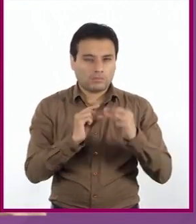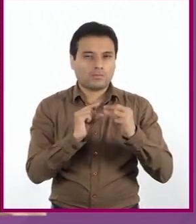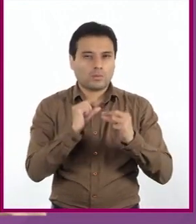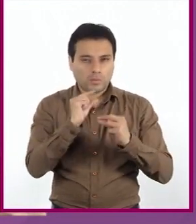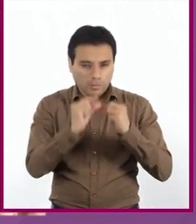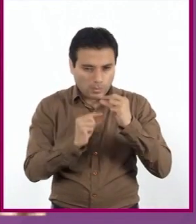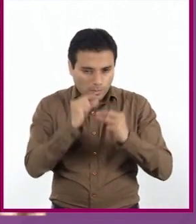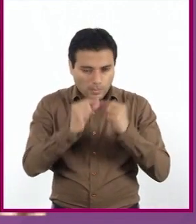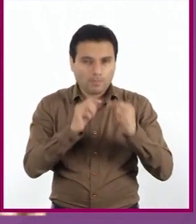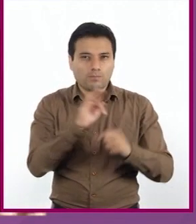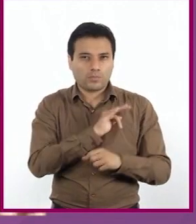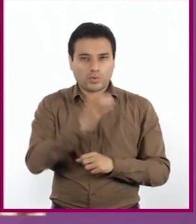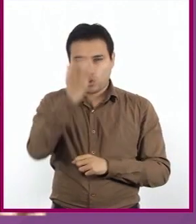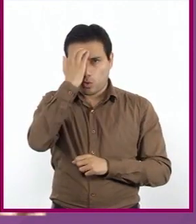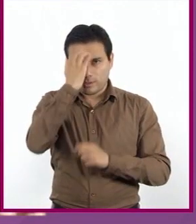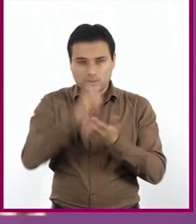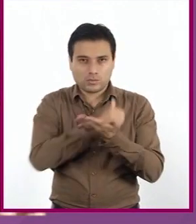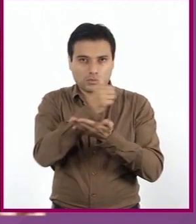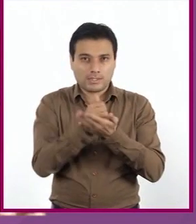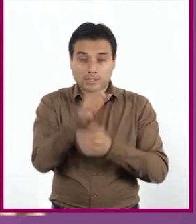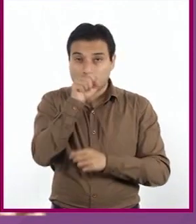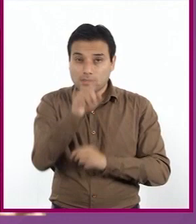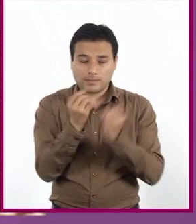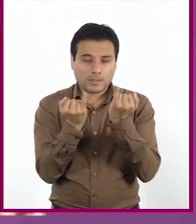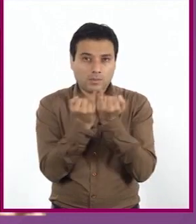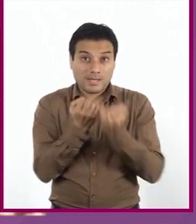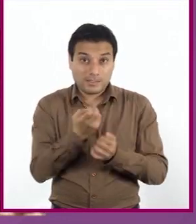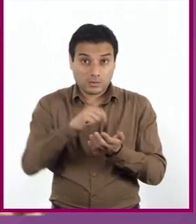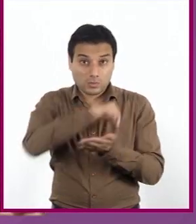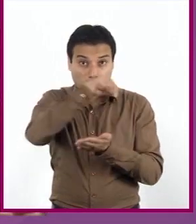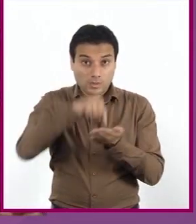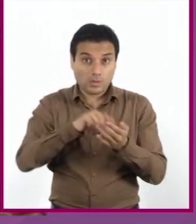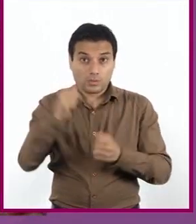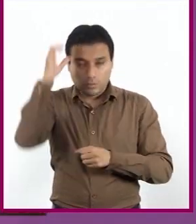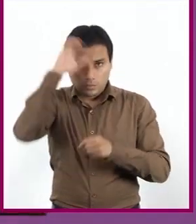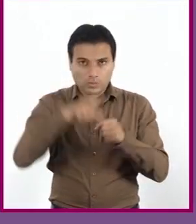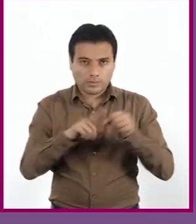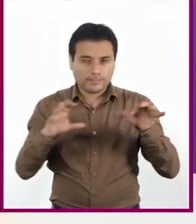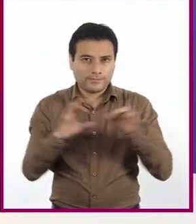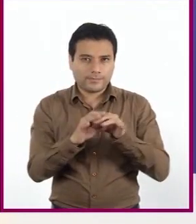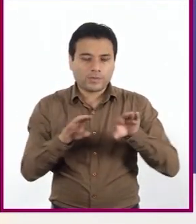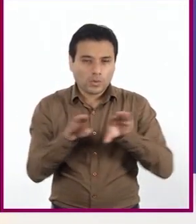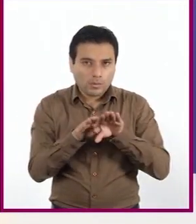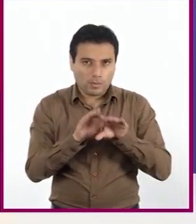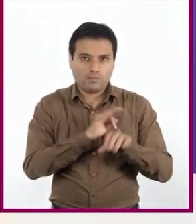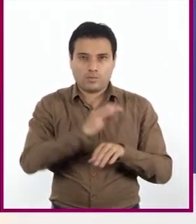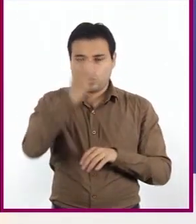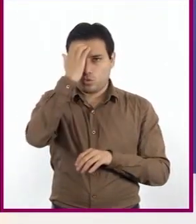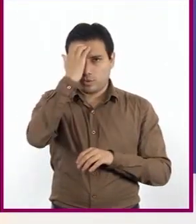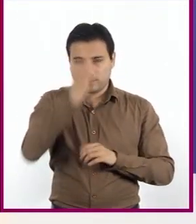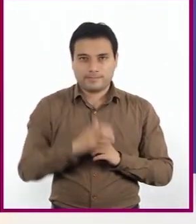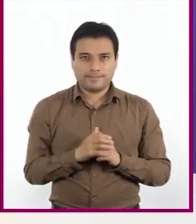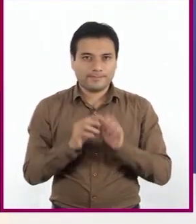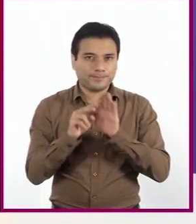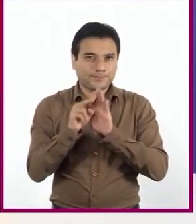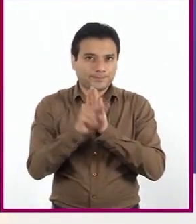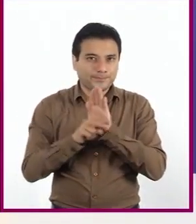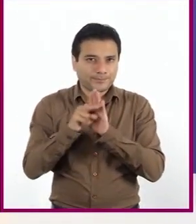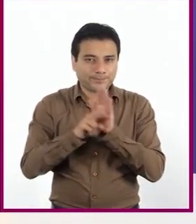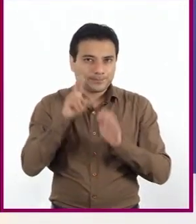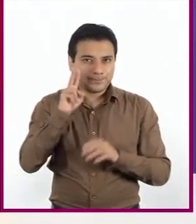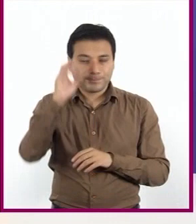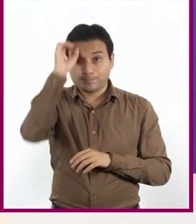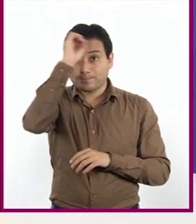de esta ciudad, además de confirmar las relaciones de este sitio con otras culturas. ¿Qué les pareció el video? Como